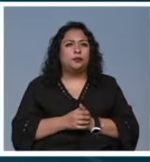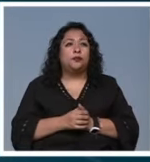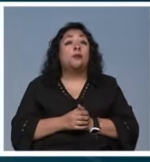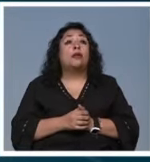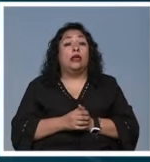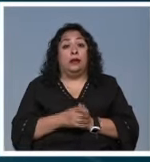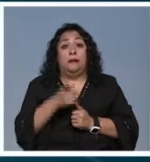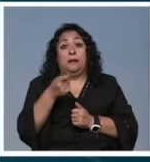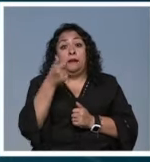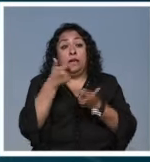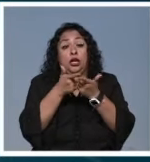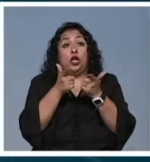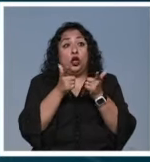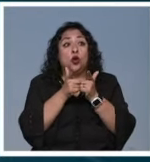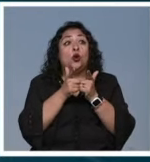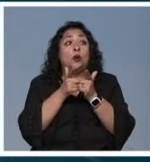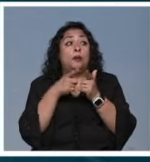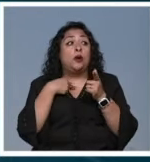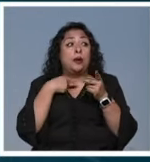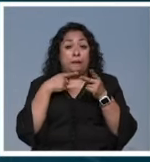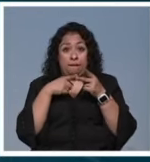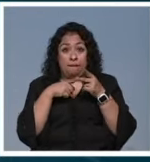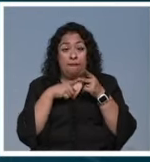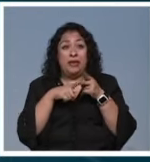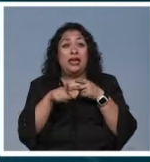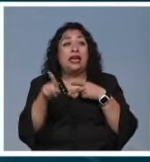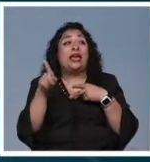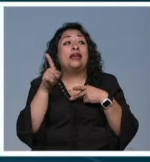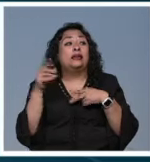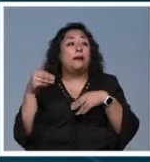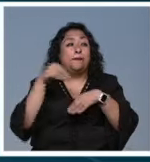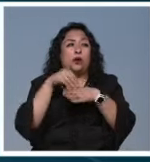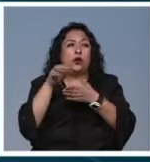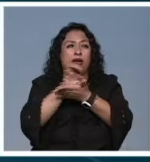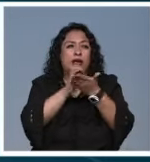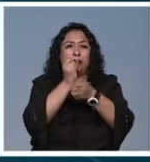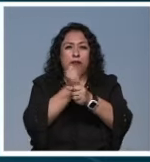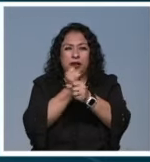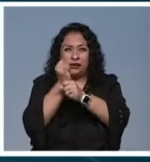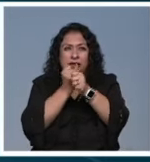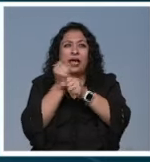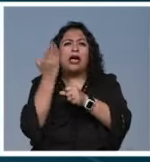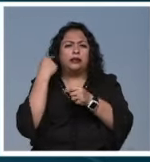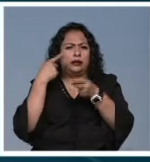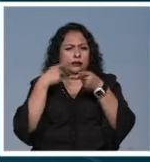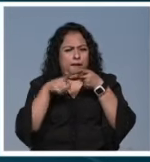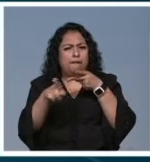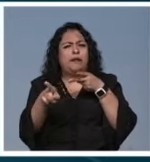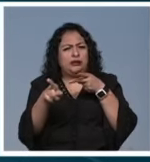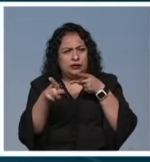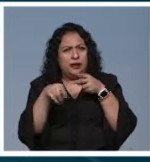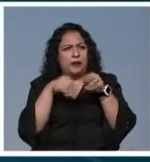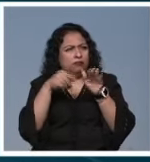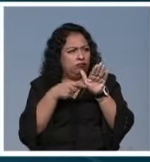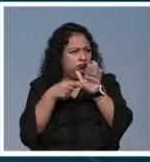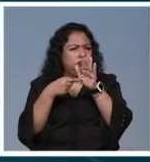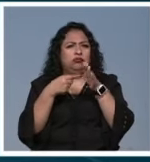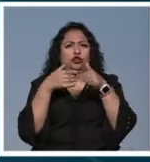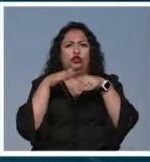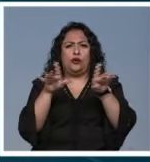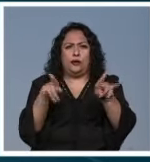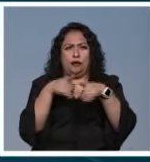Fue uno de los primeros grupos en empezar a poner en los escenarios las investigaciones que empezaban a salir en esos momentos sobre la música que se